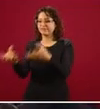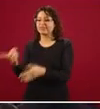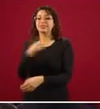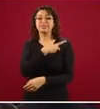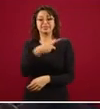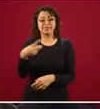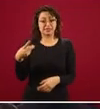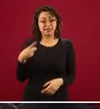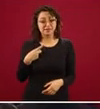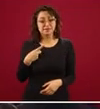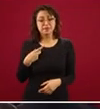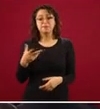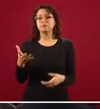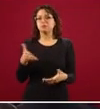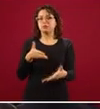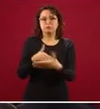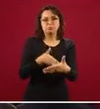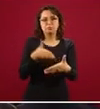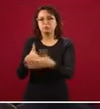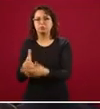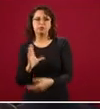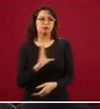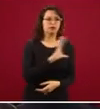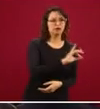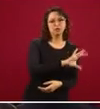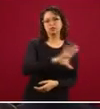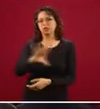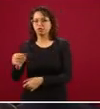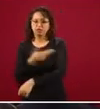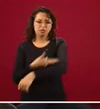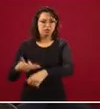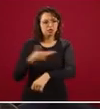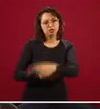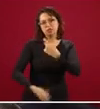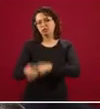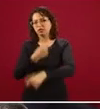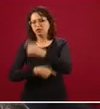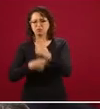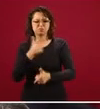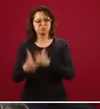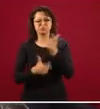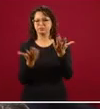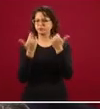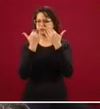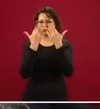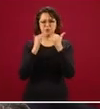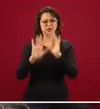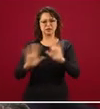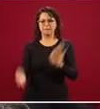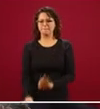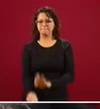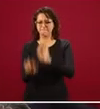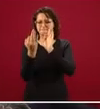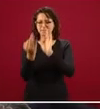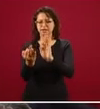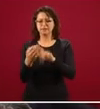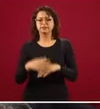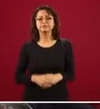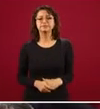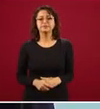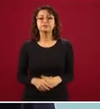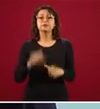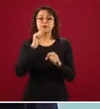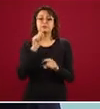existen trabas o intermediarios que pudieran ser más lento. También tenemos algunas intervenciones institucionales en todas